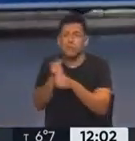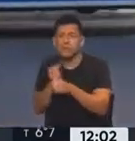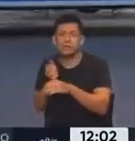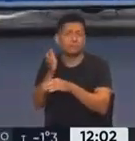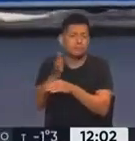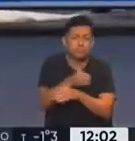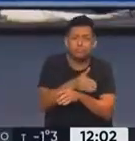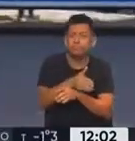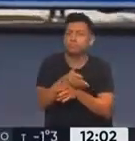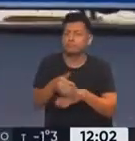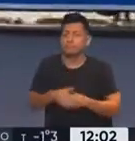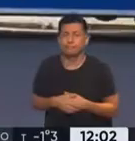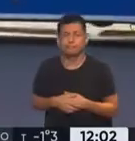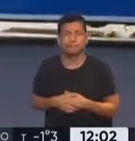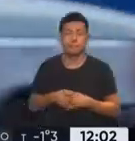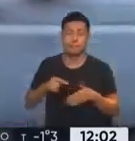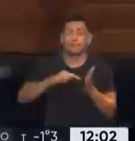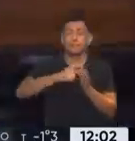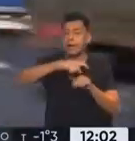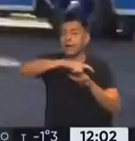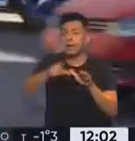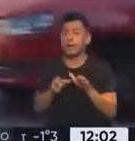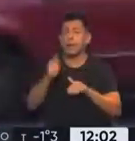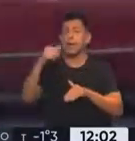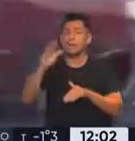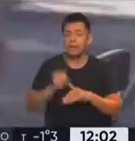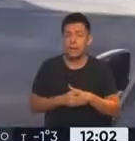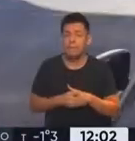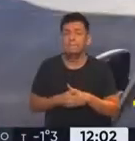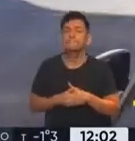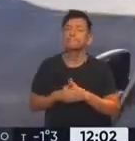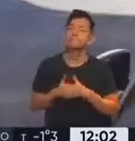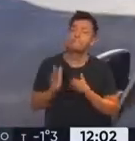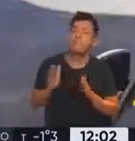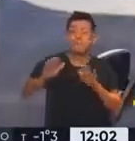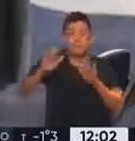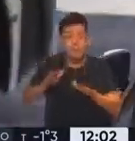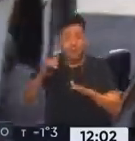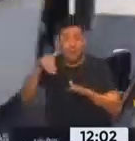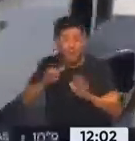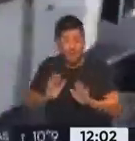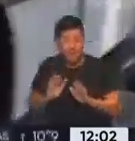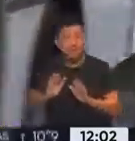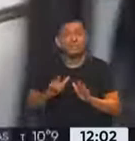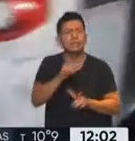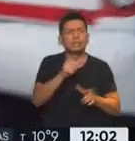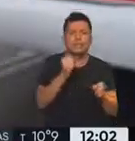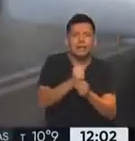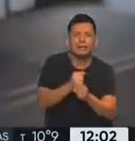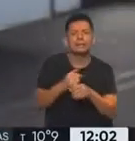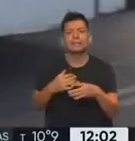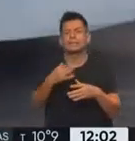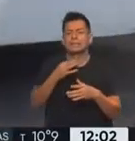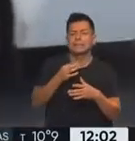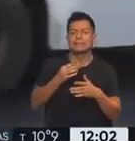de colectivos en el AMBA. Ante esta medida, que podría complicar muchísimo la situación de los trabajadores y trabajadoras,